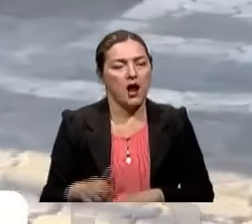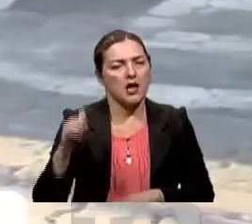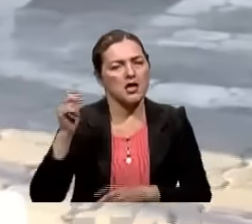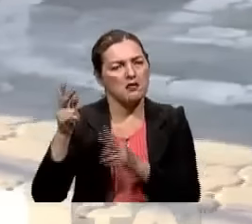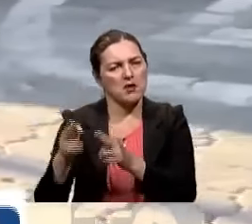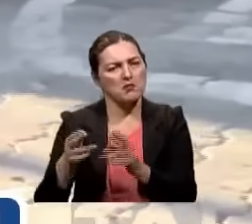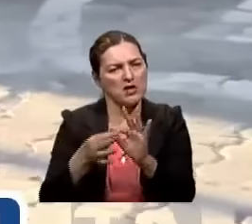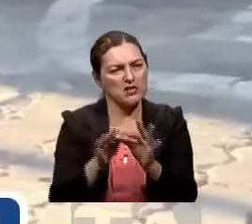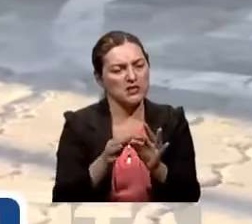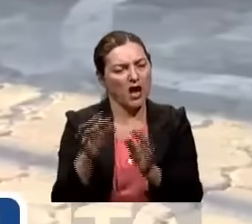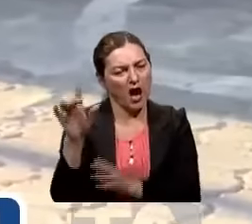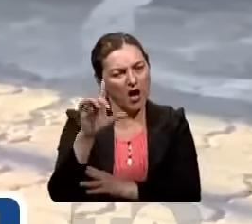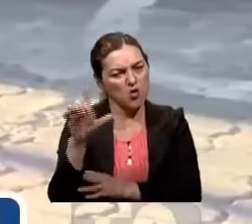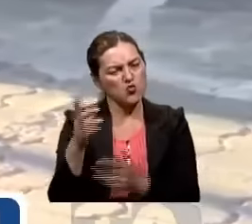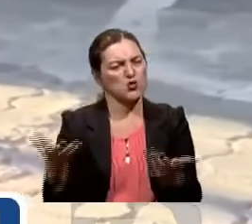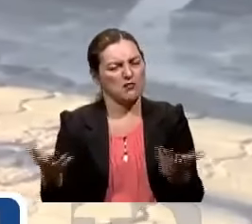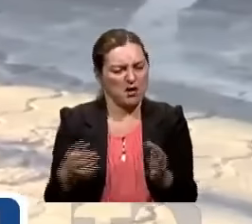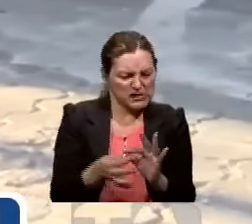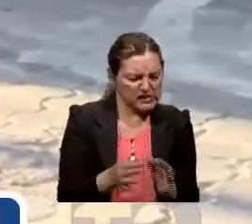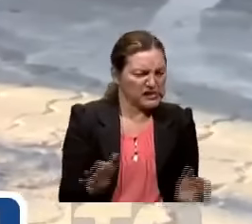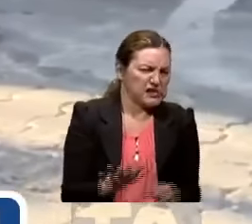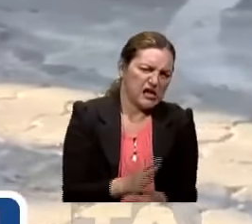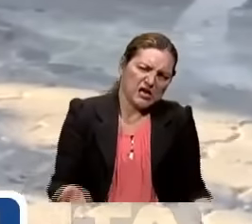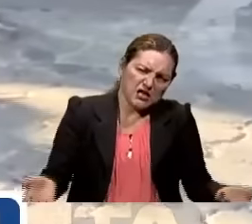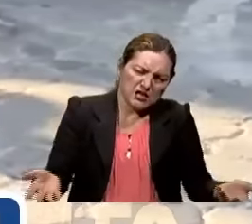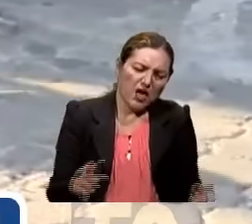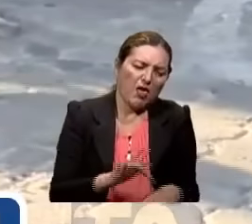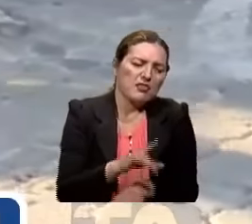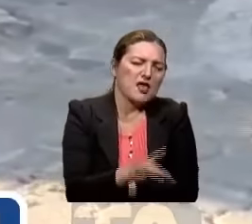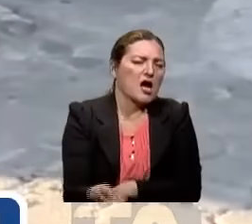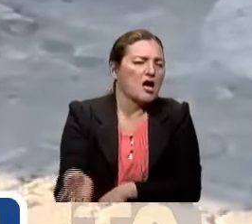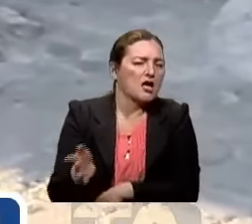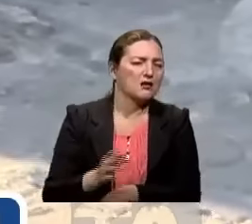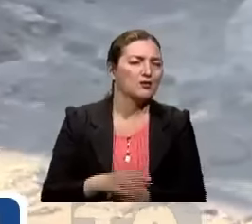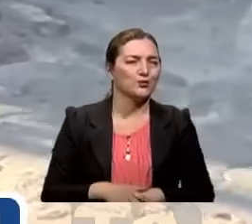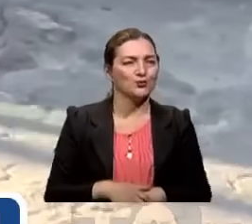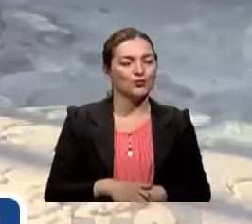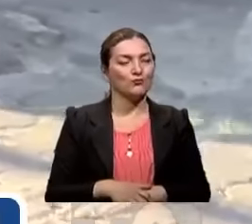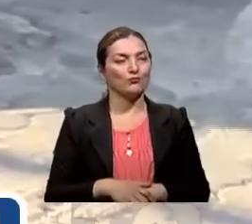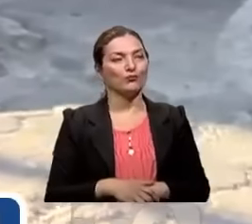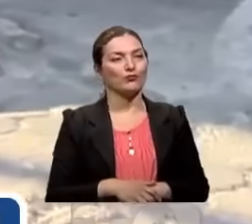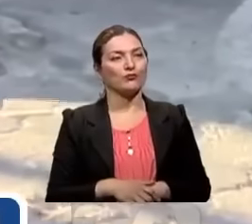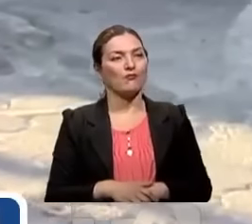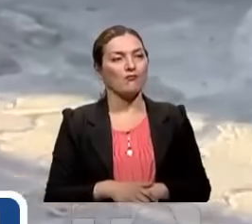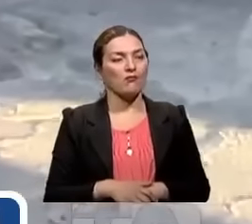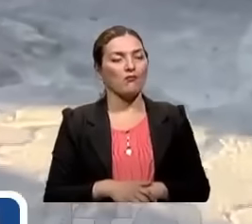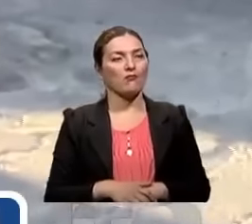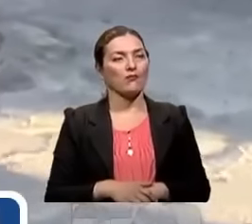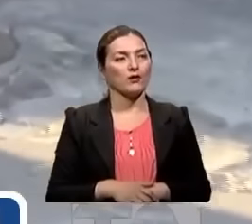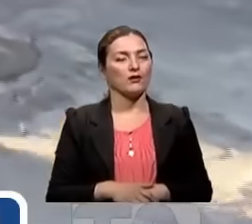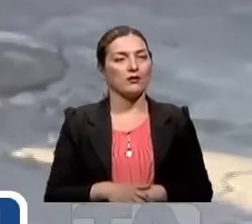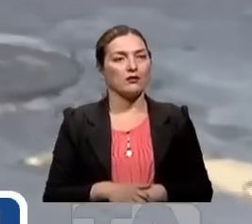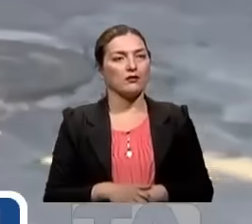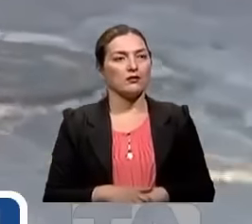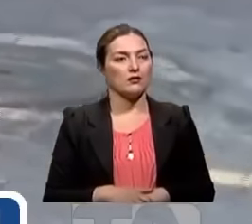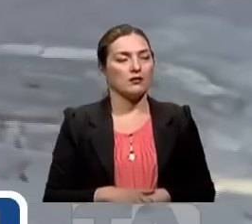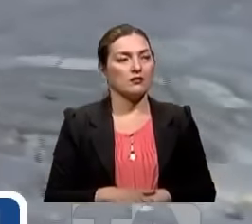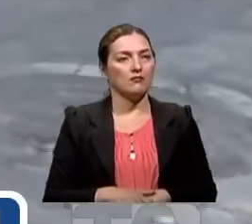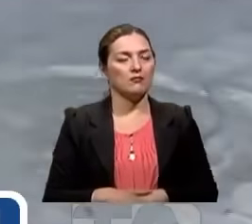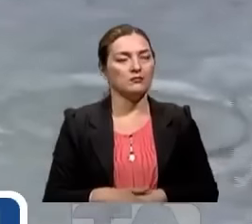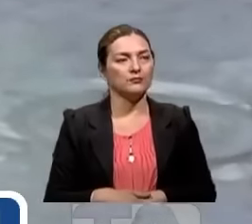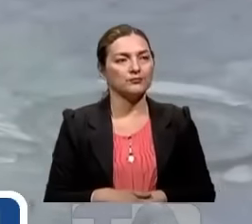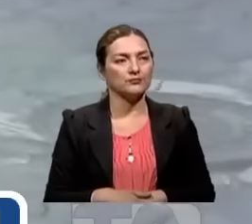coger y arreglar el día lunes que vinieron? Para ver si es que apuntamos también en la parte de acá. Véngase para acá, mi querido Pulgar, para